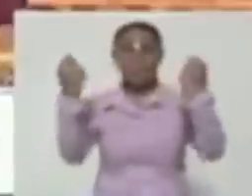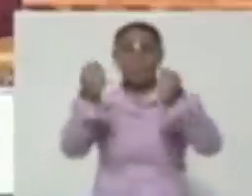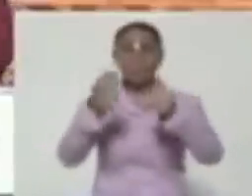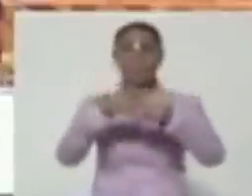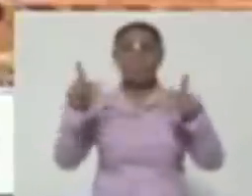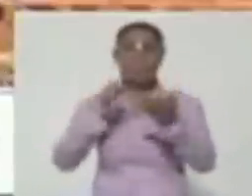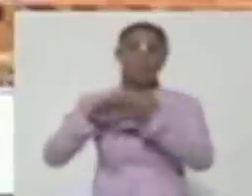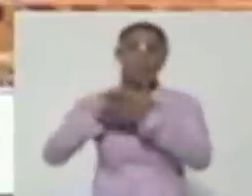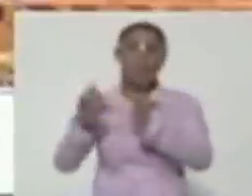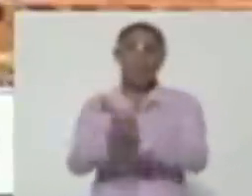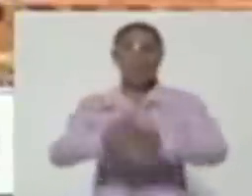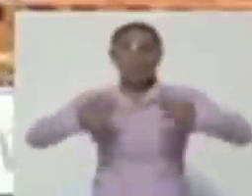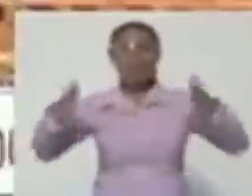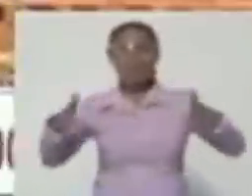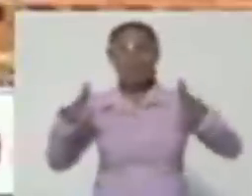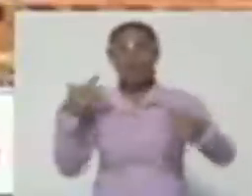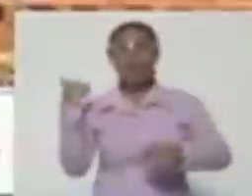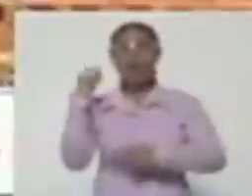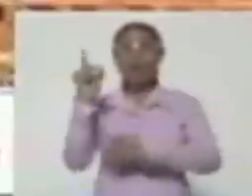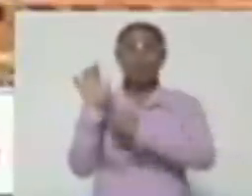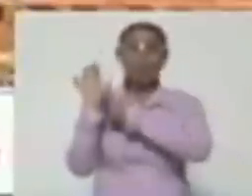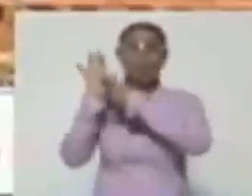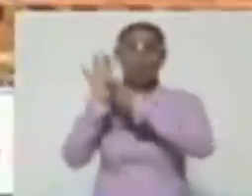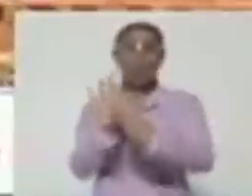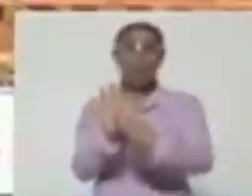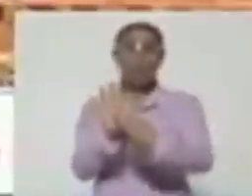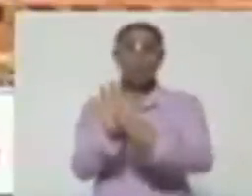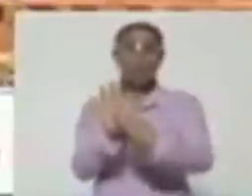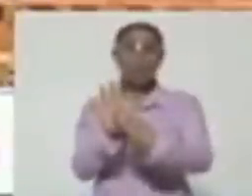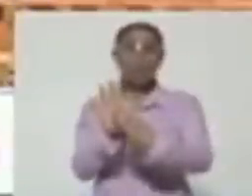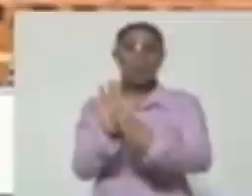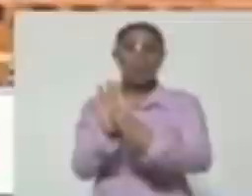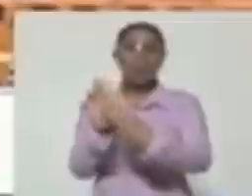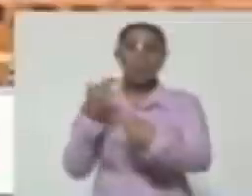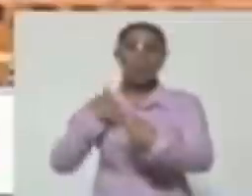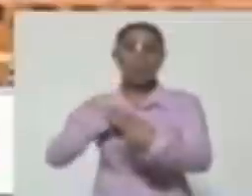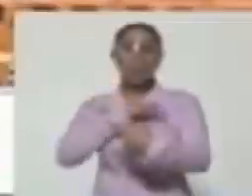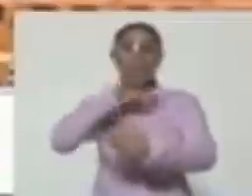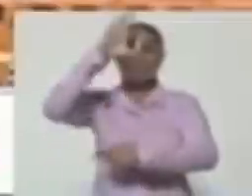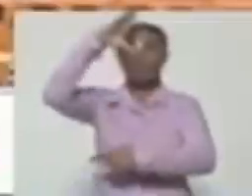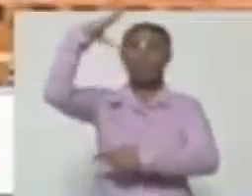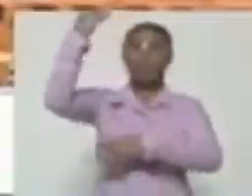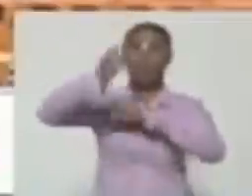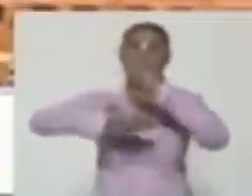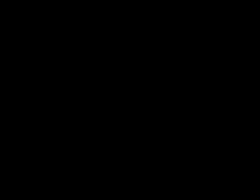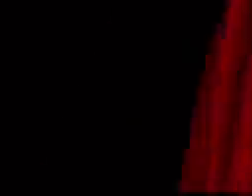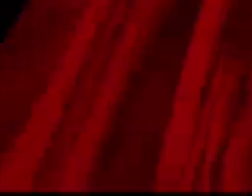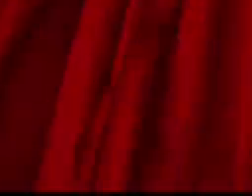recuperación y grandeza que está señalada por nuestro Dios creador.